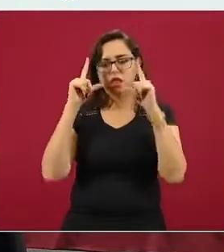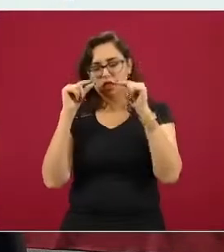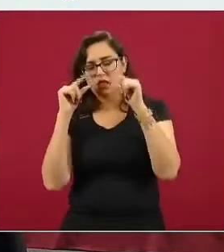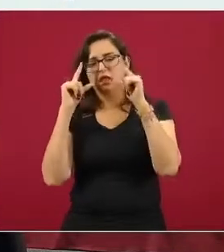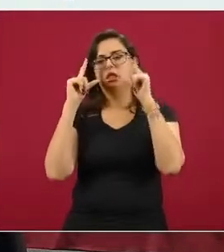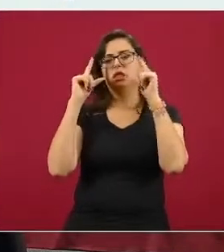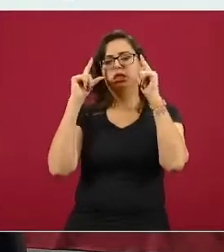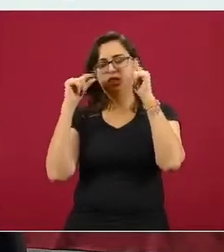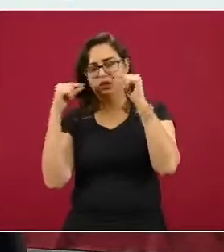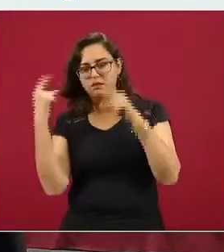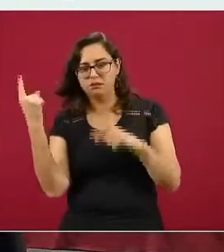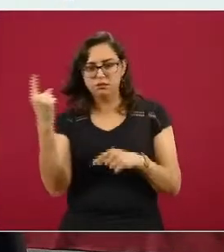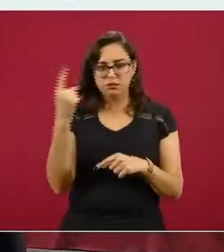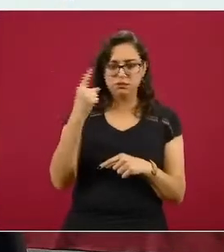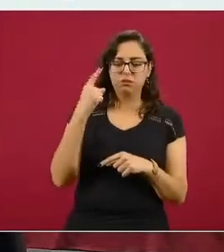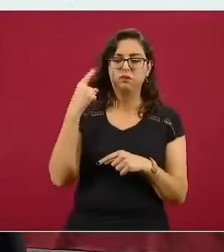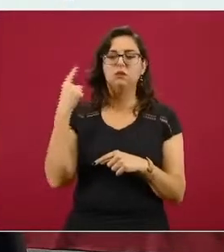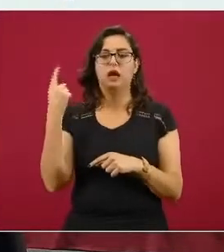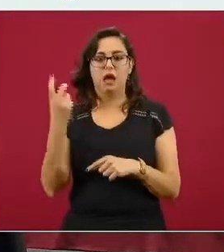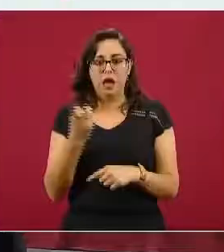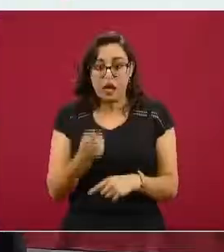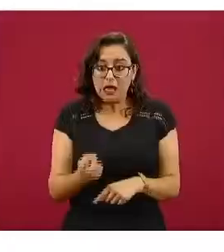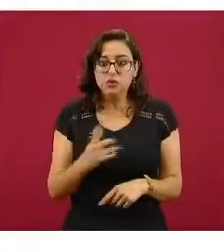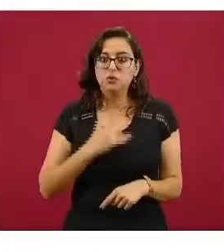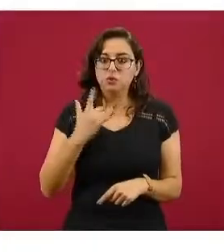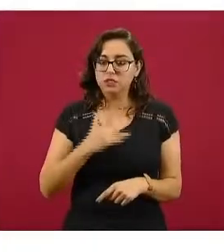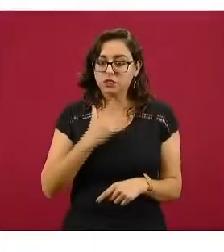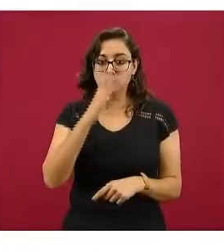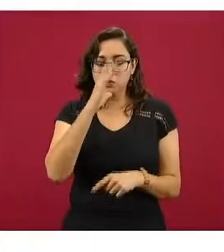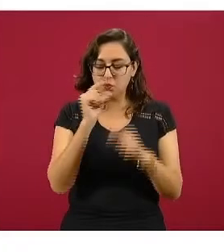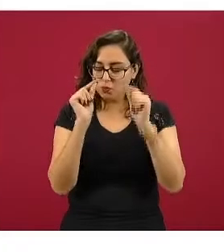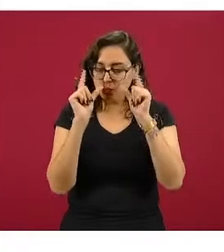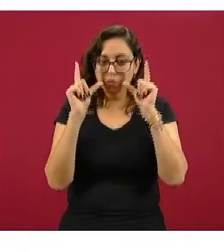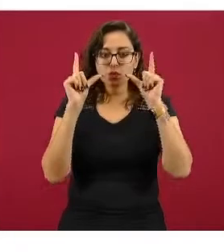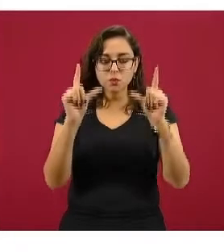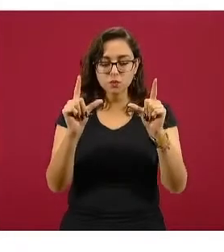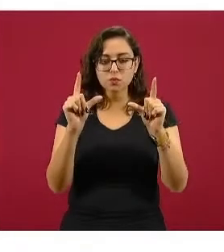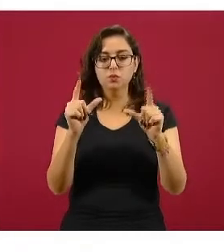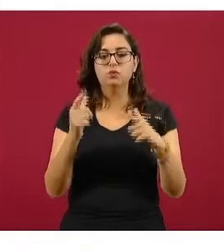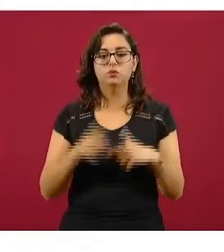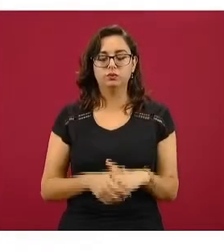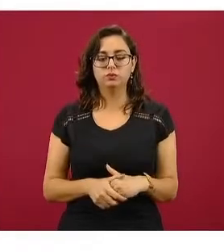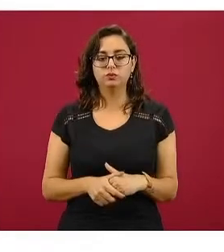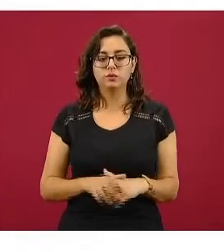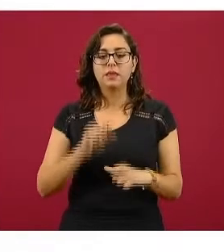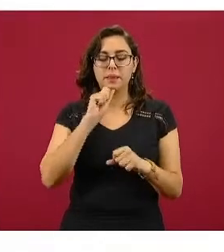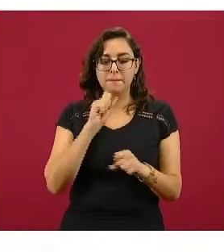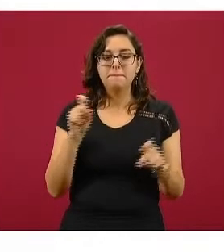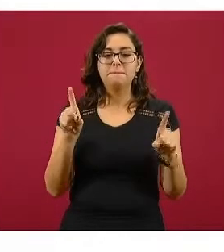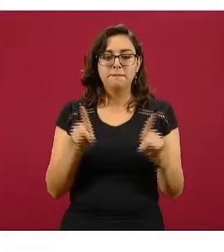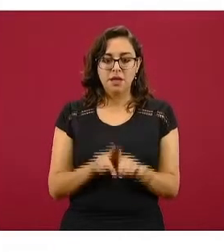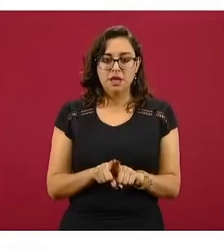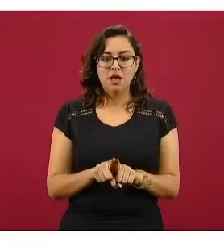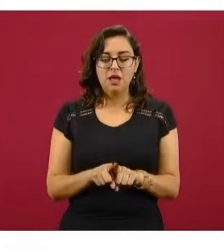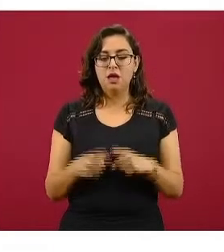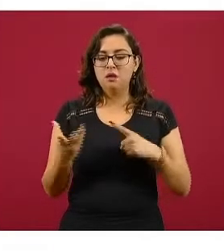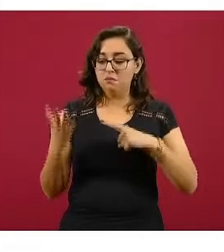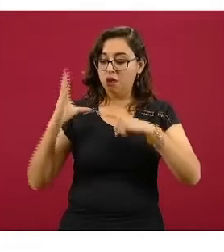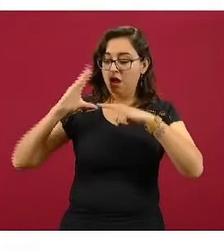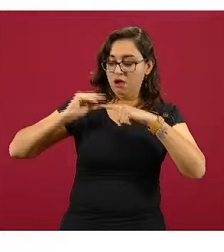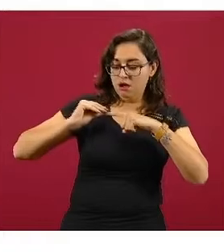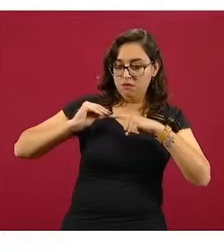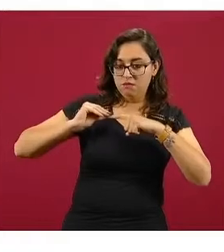o sea, cuando uno está quedándose dormido y no se puede despertar, y si uno tiene un pulsoxímetro en